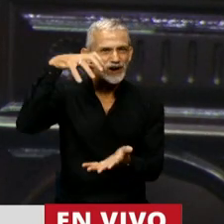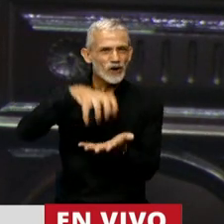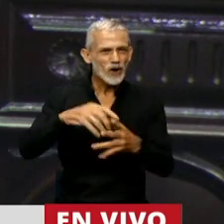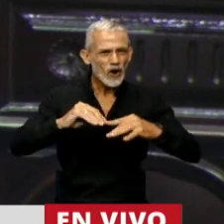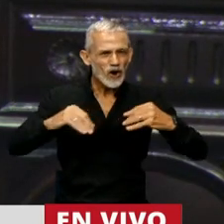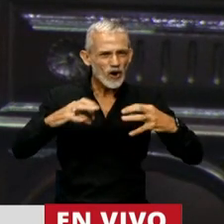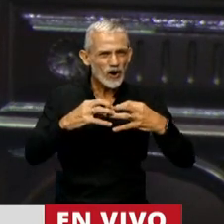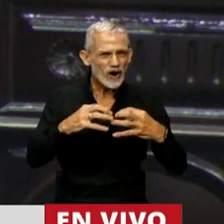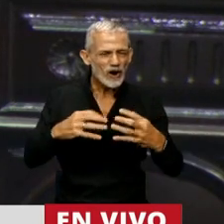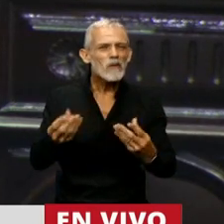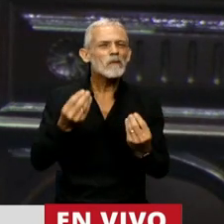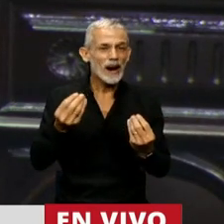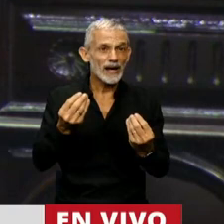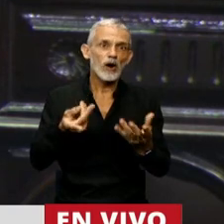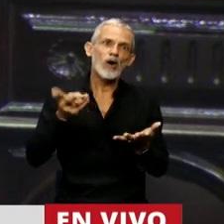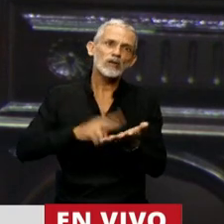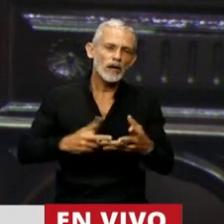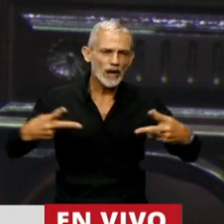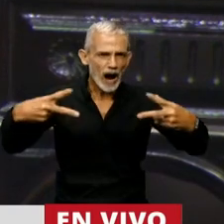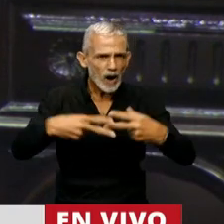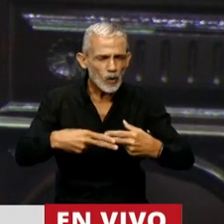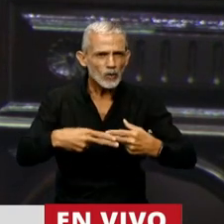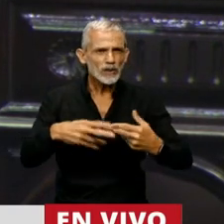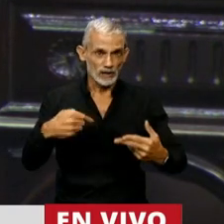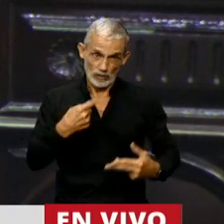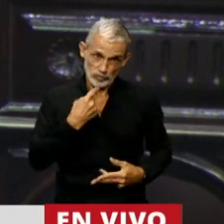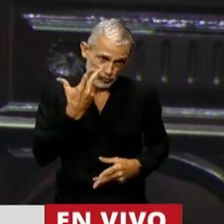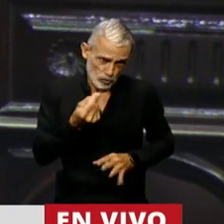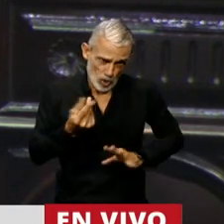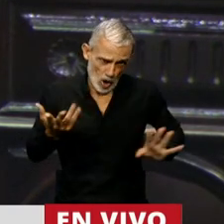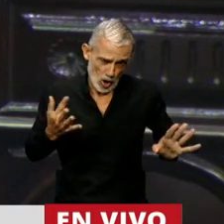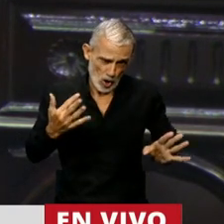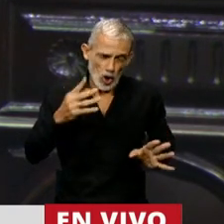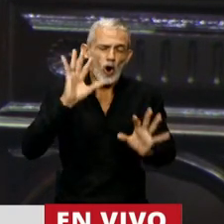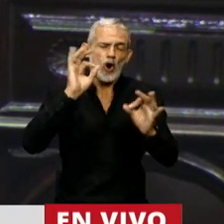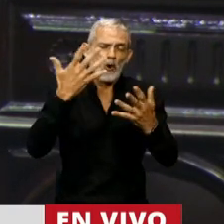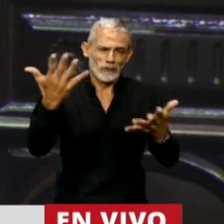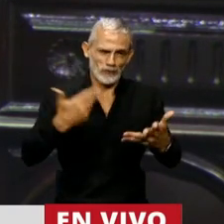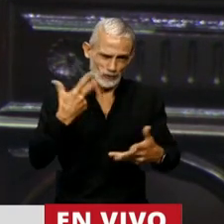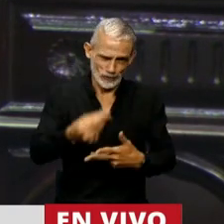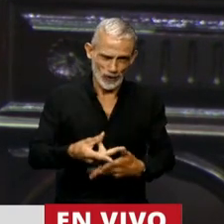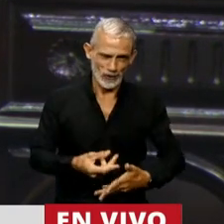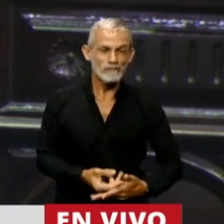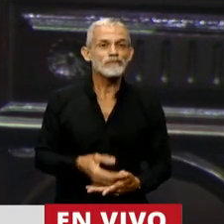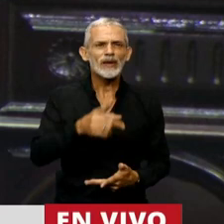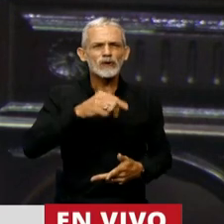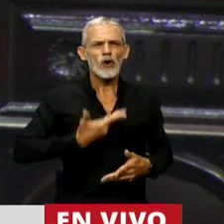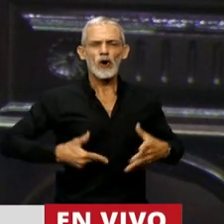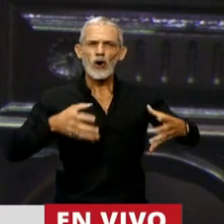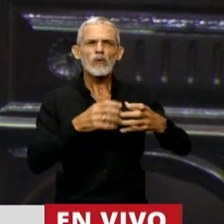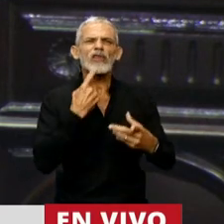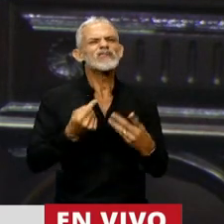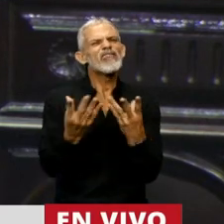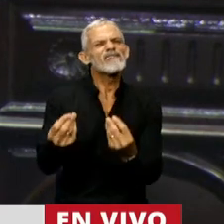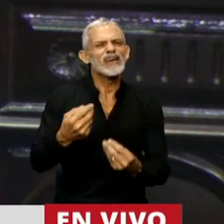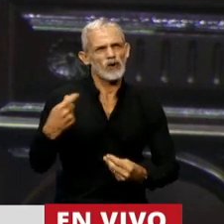para votar un nuevo ajuste, que le vamos a decir que no claramente. Y ellos dicen que defienden